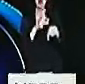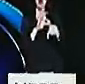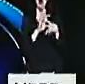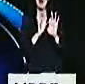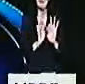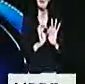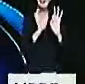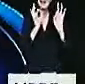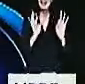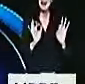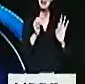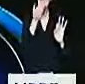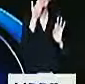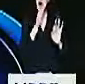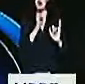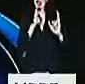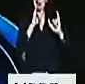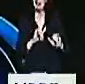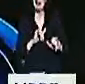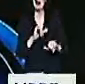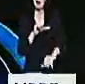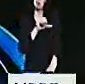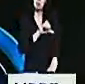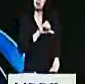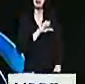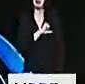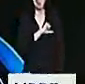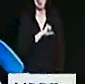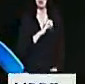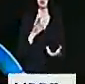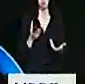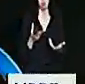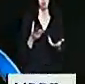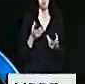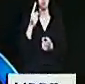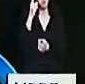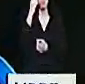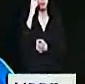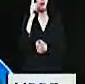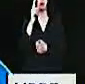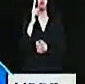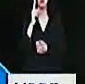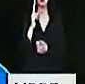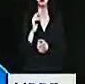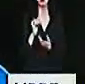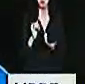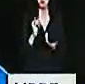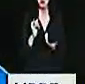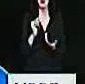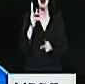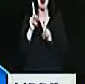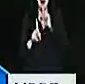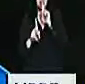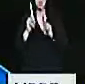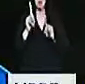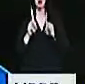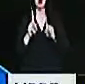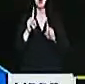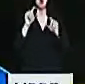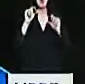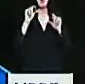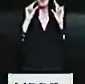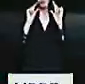estén concentradas incluso. O sea, uh-huh. uno tiene que desconcentrar aquellas cosas que son altamente prevalentes y de baja complejidad. ¿Cómo qué,